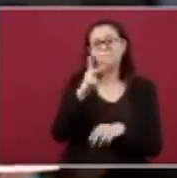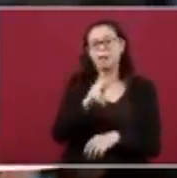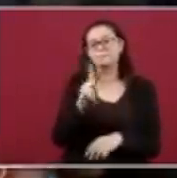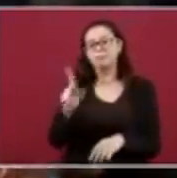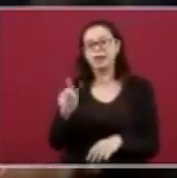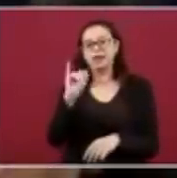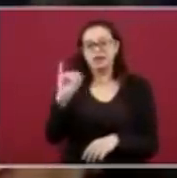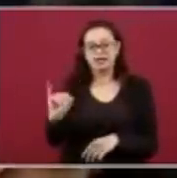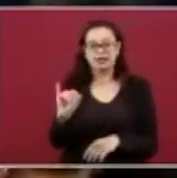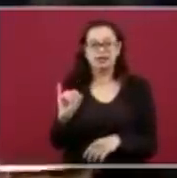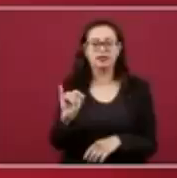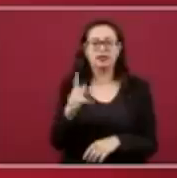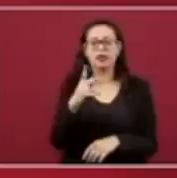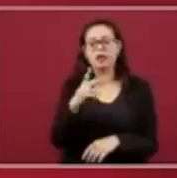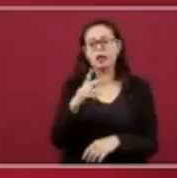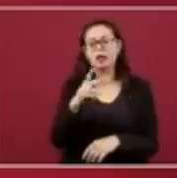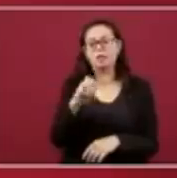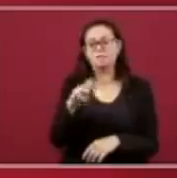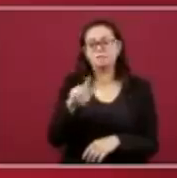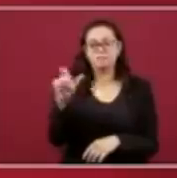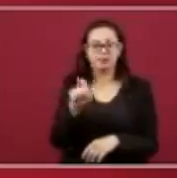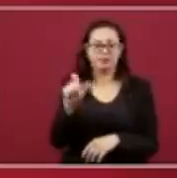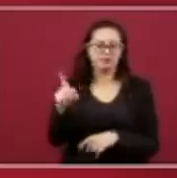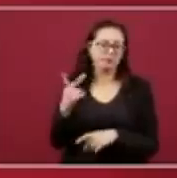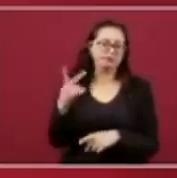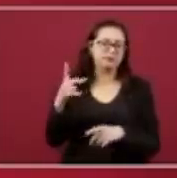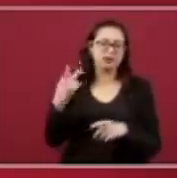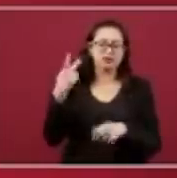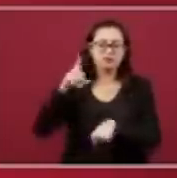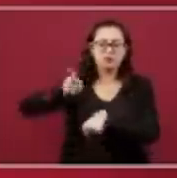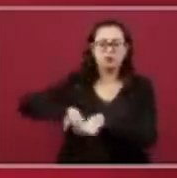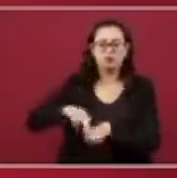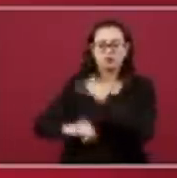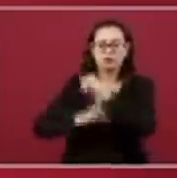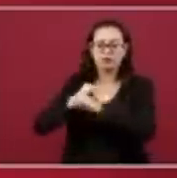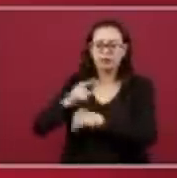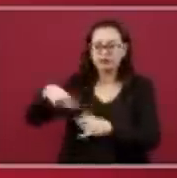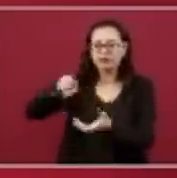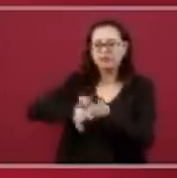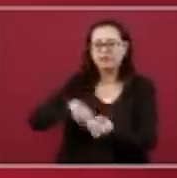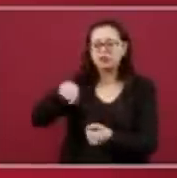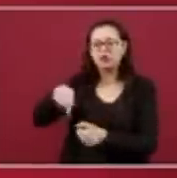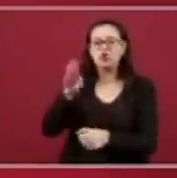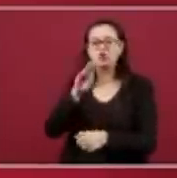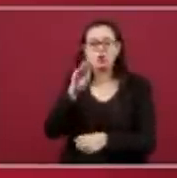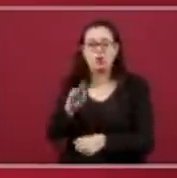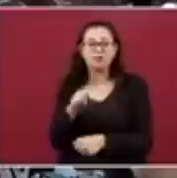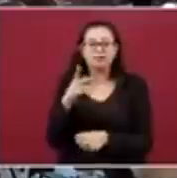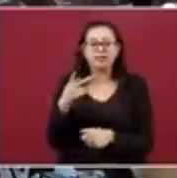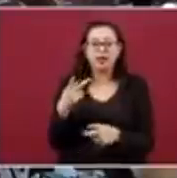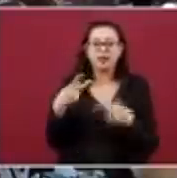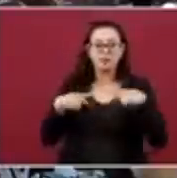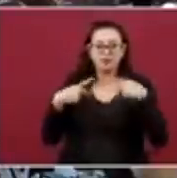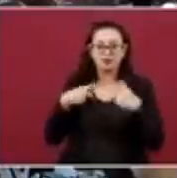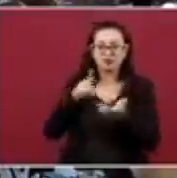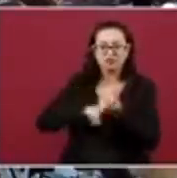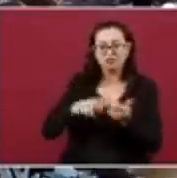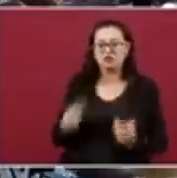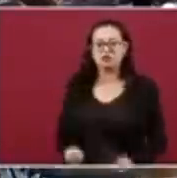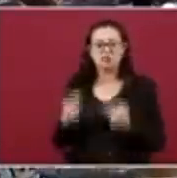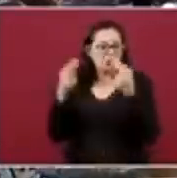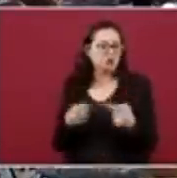es Pemex Procurement International, con 90 personas y continúan haciendo sendos